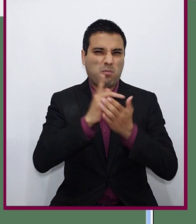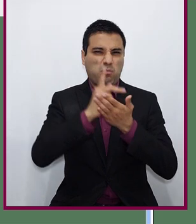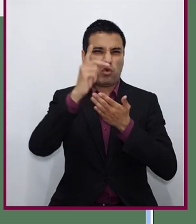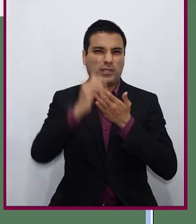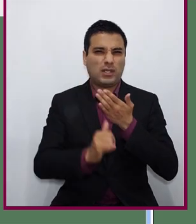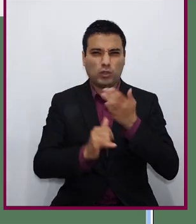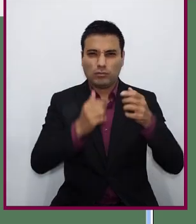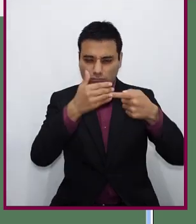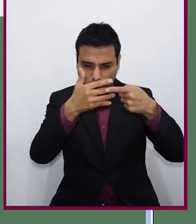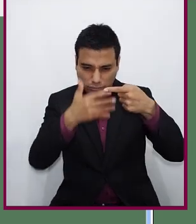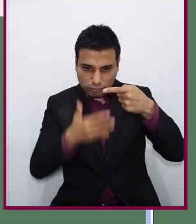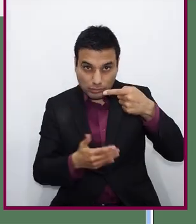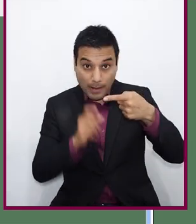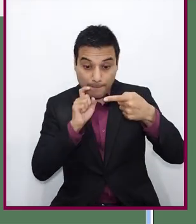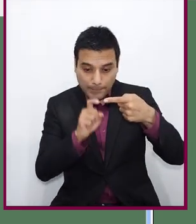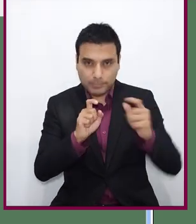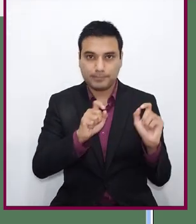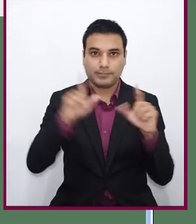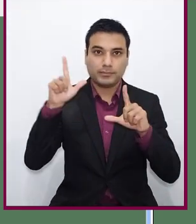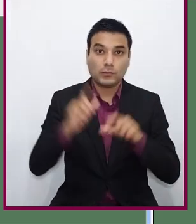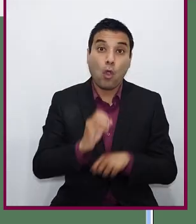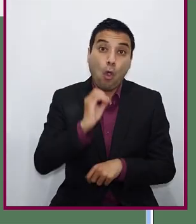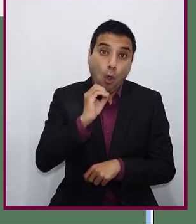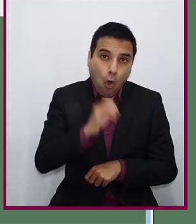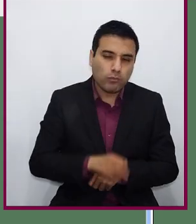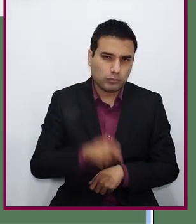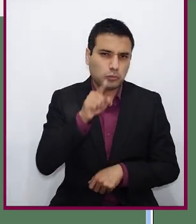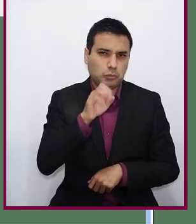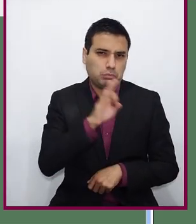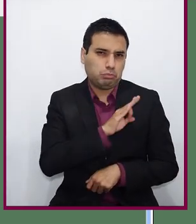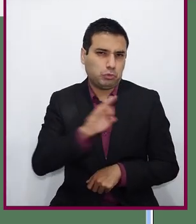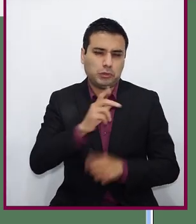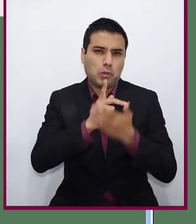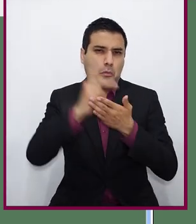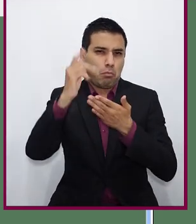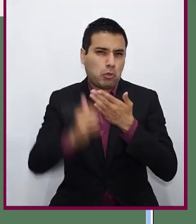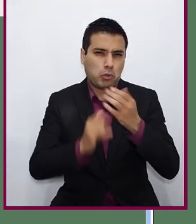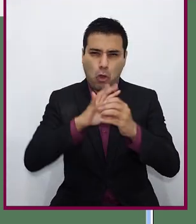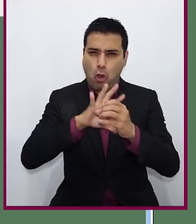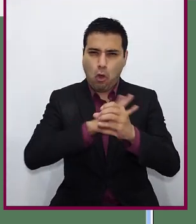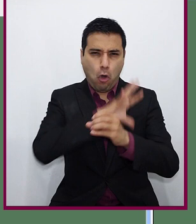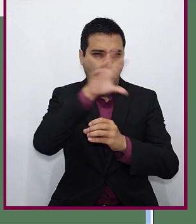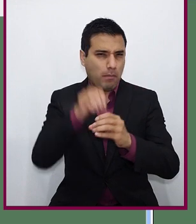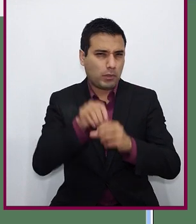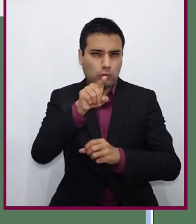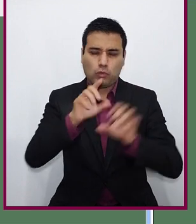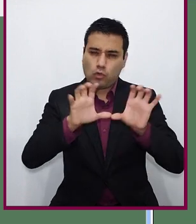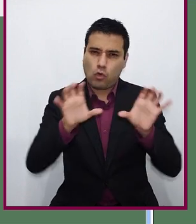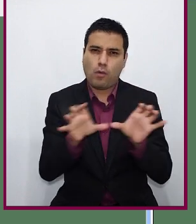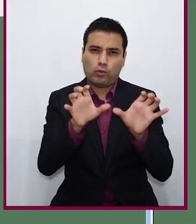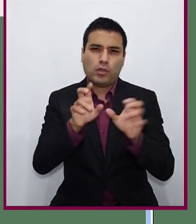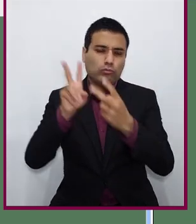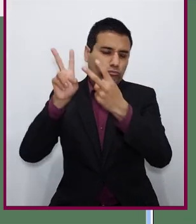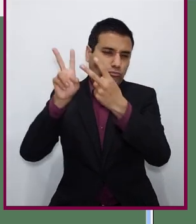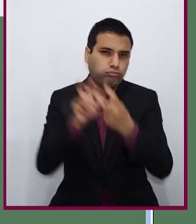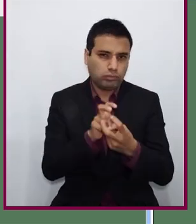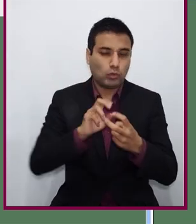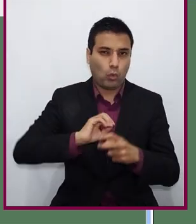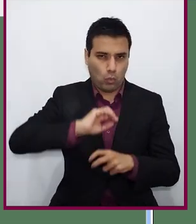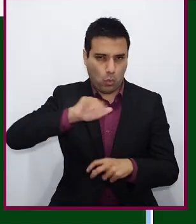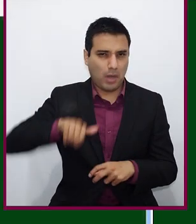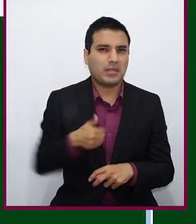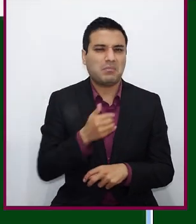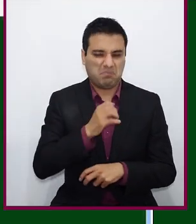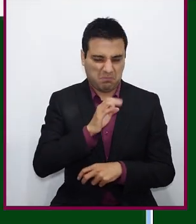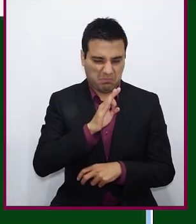descargar su proyecto completo en su máquina local incluyendo todos y cada uno de los archivos disponibles en su directorio